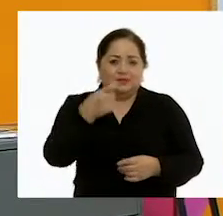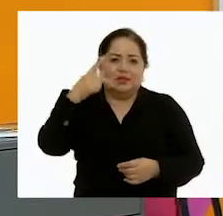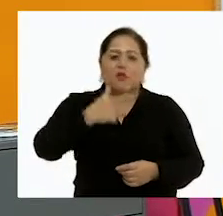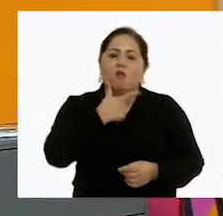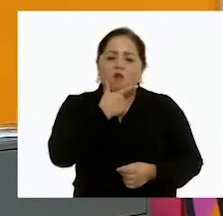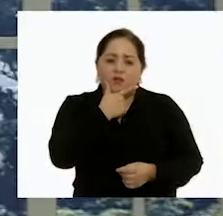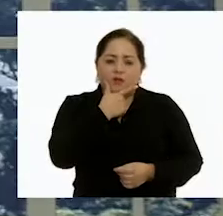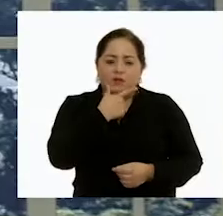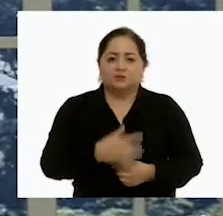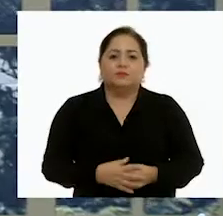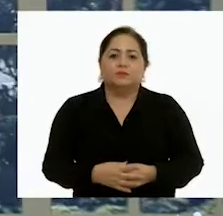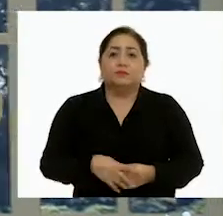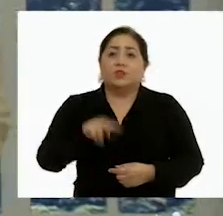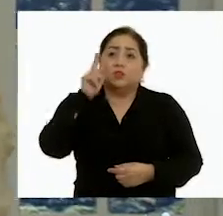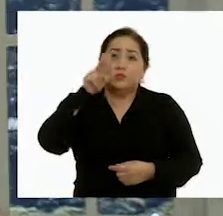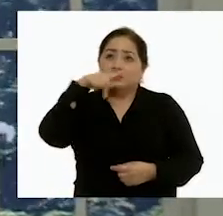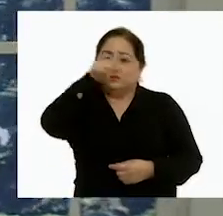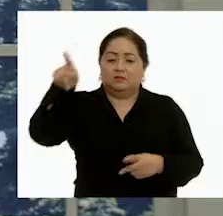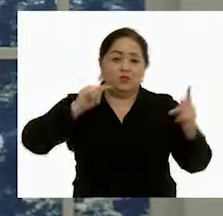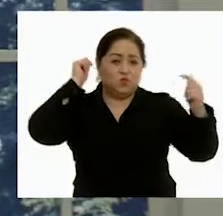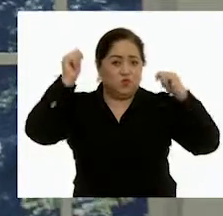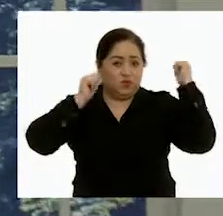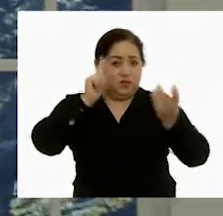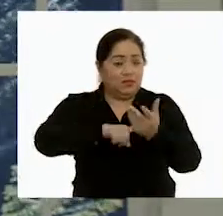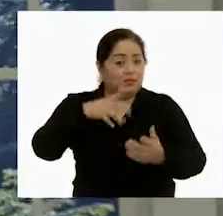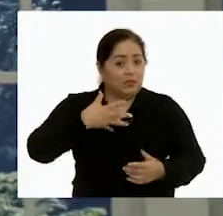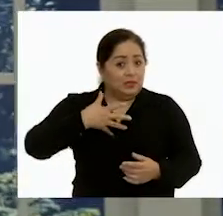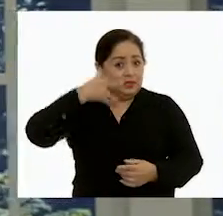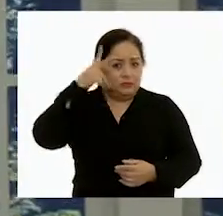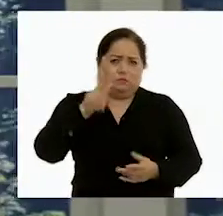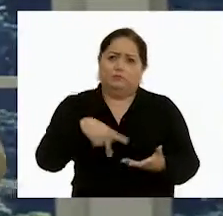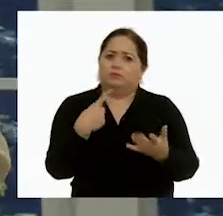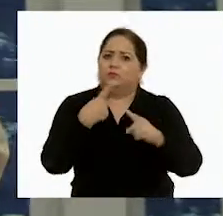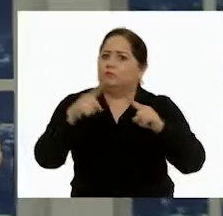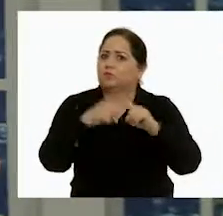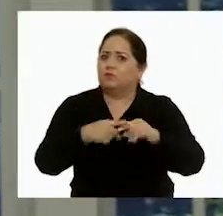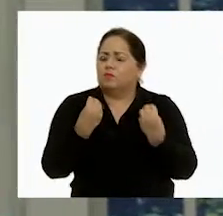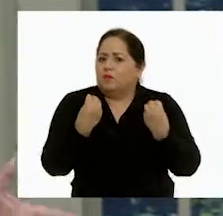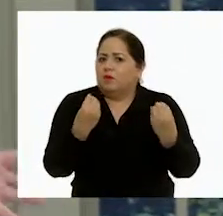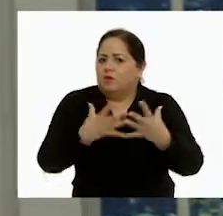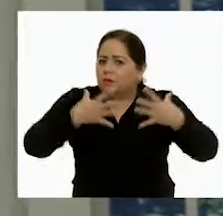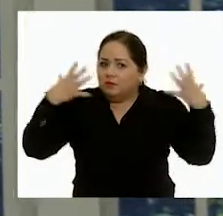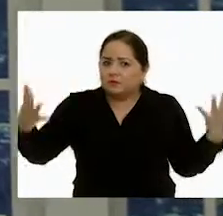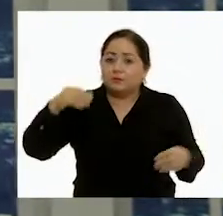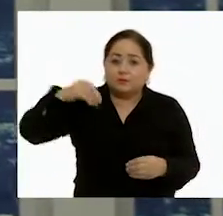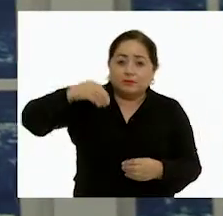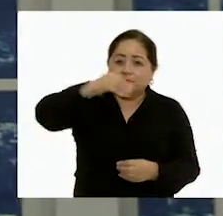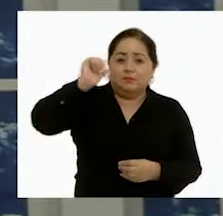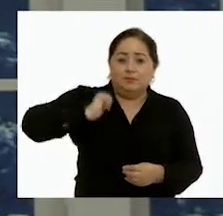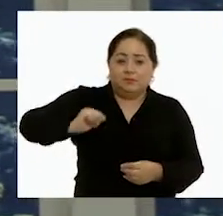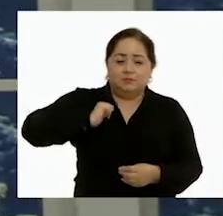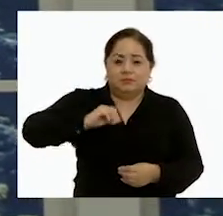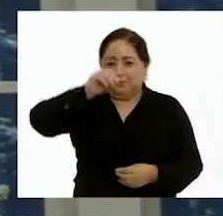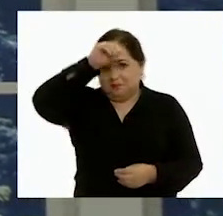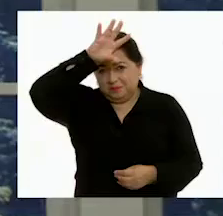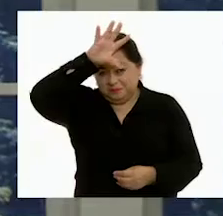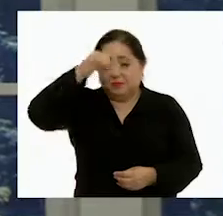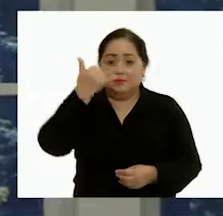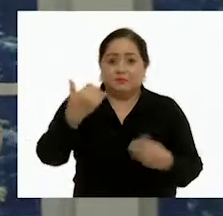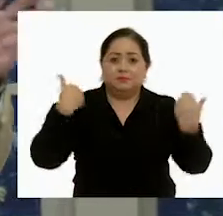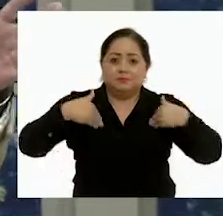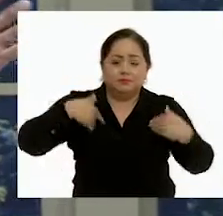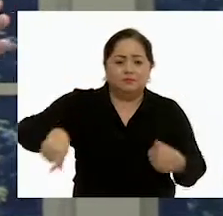Londres. Los atractivos turísticos que tiene Hidalgo son amplios y variados, desde recorridos en las antiguas minas y paseos por